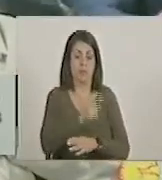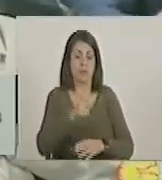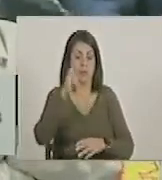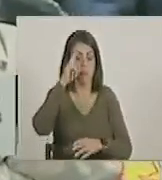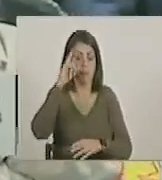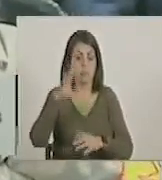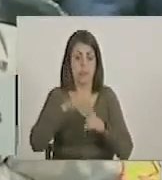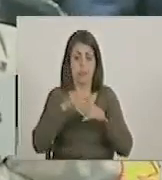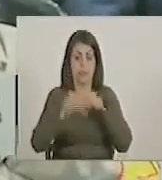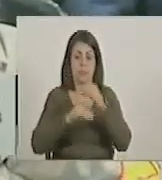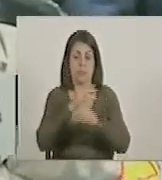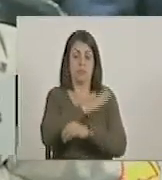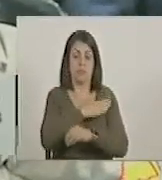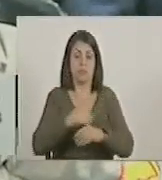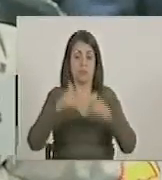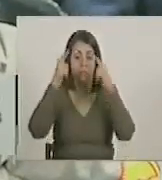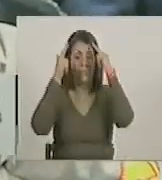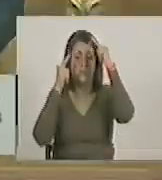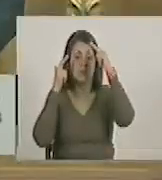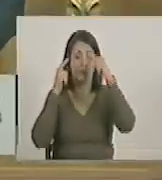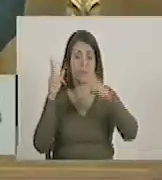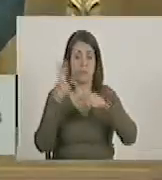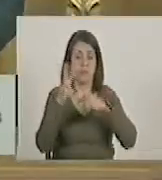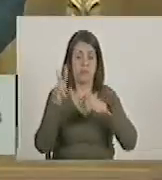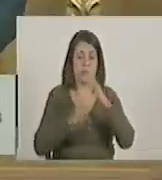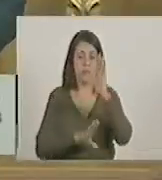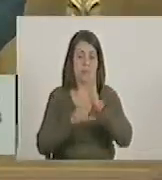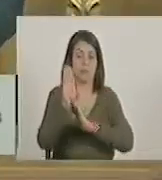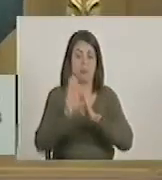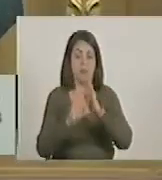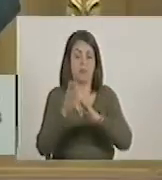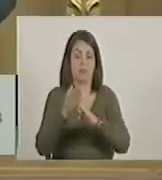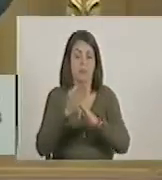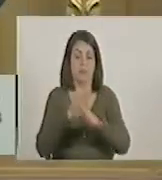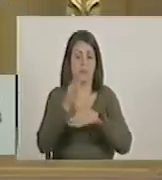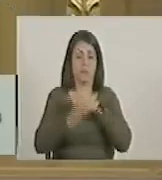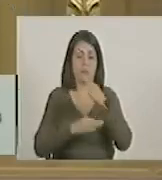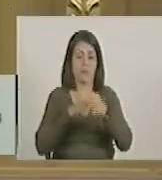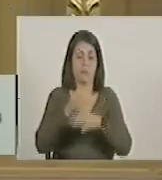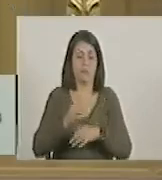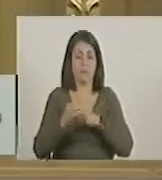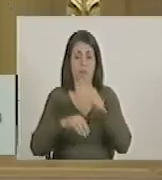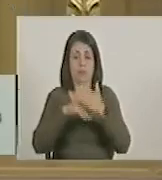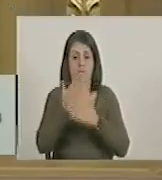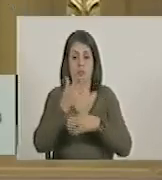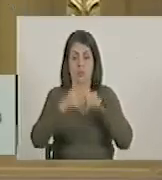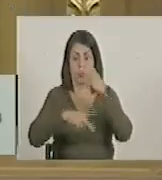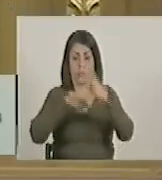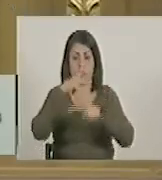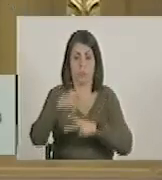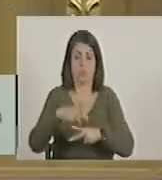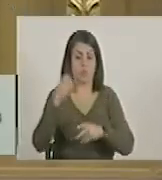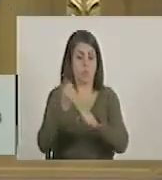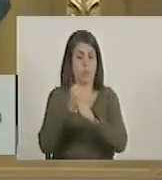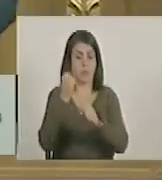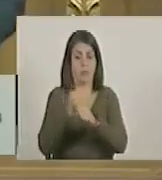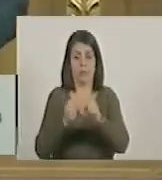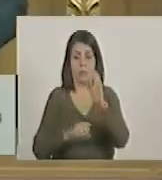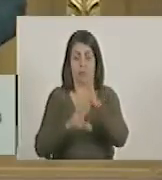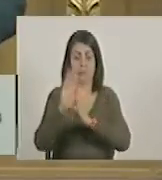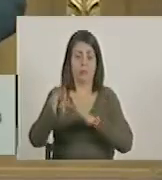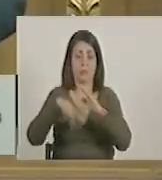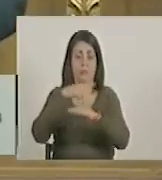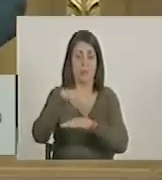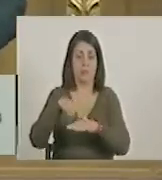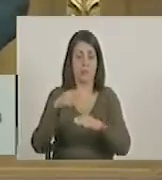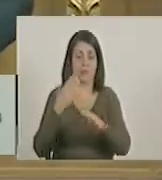de nuestro comandante Chávez, una Venezuela desarrollada, altamente desarrollada, moderna, productiva, en función del desarrollo